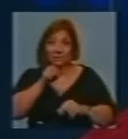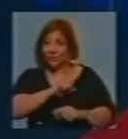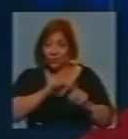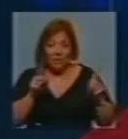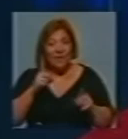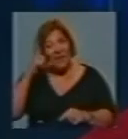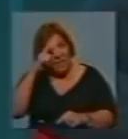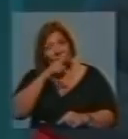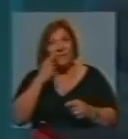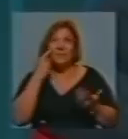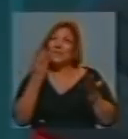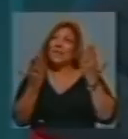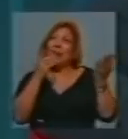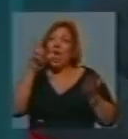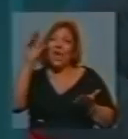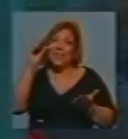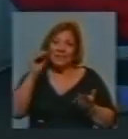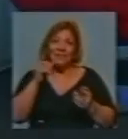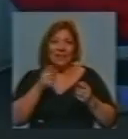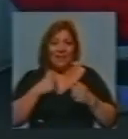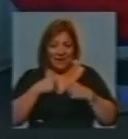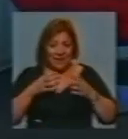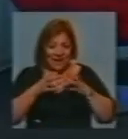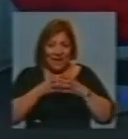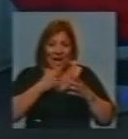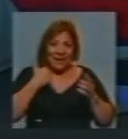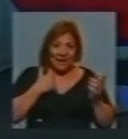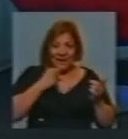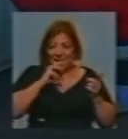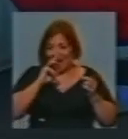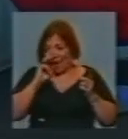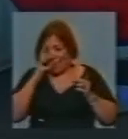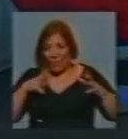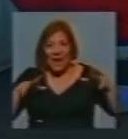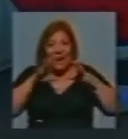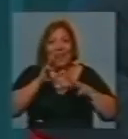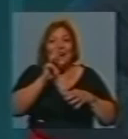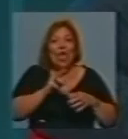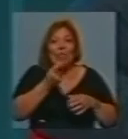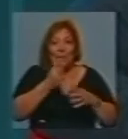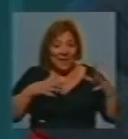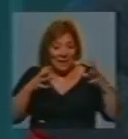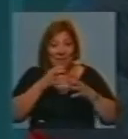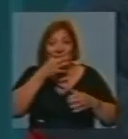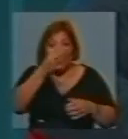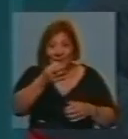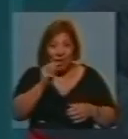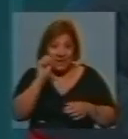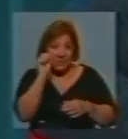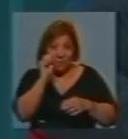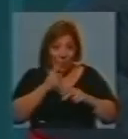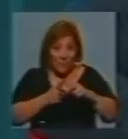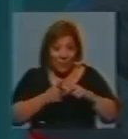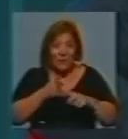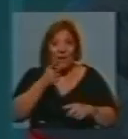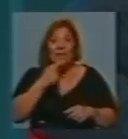entender desde esta visión del Río de la Plata que tenemos nosotros en la política también. Lo decía la propia senadora Topolansky hace algunos minutos, hablando